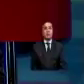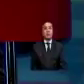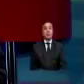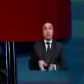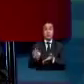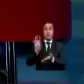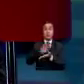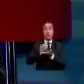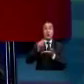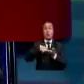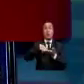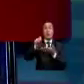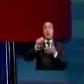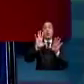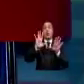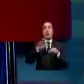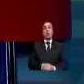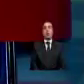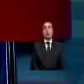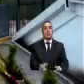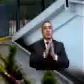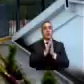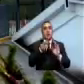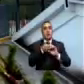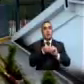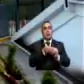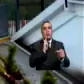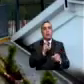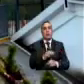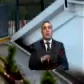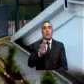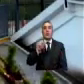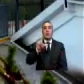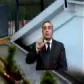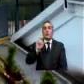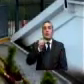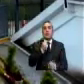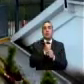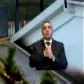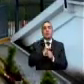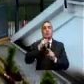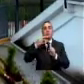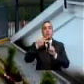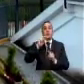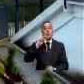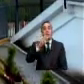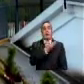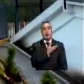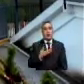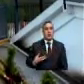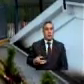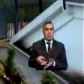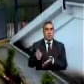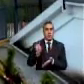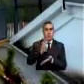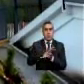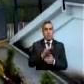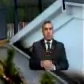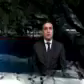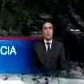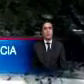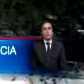Y la Asamblea aprobó la moción de solicitar la renuncia de Bella Jiménez a su cargo como segunda vicepresidenta del Parlamento.